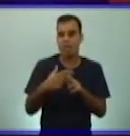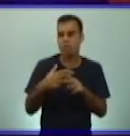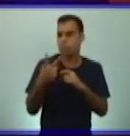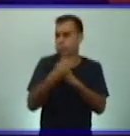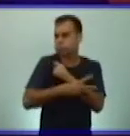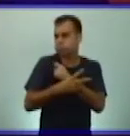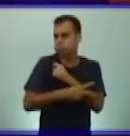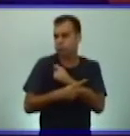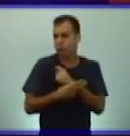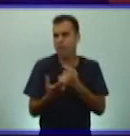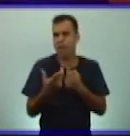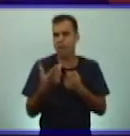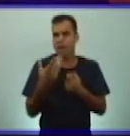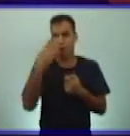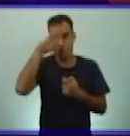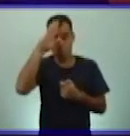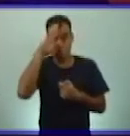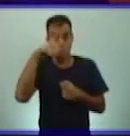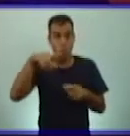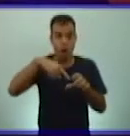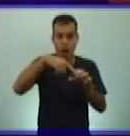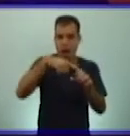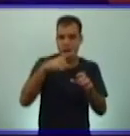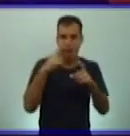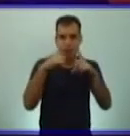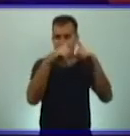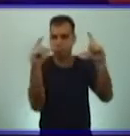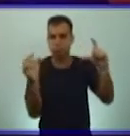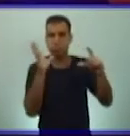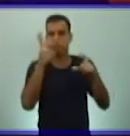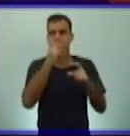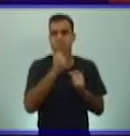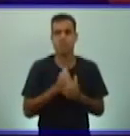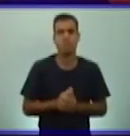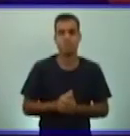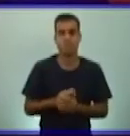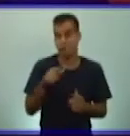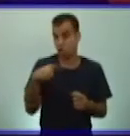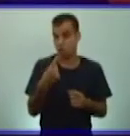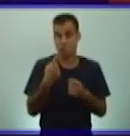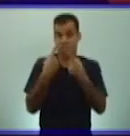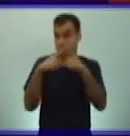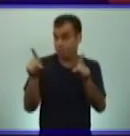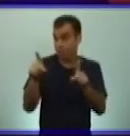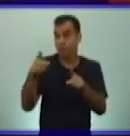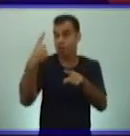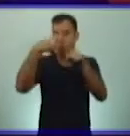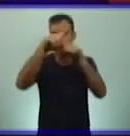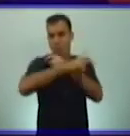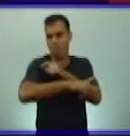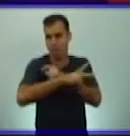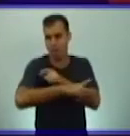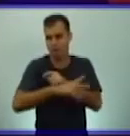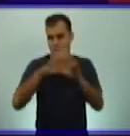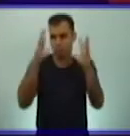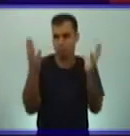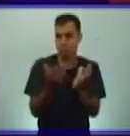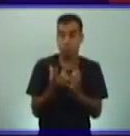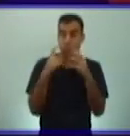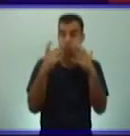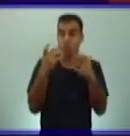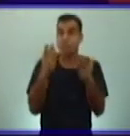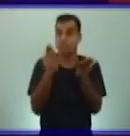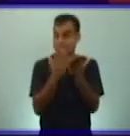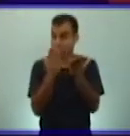que tenemos nosotros los cubanos y que nos identifica de otros países del mundo. Por eso es importante el estudio de esta unidad que